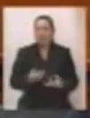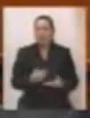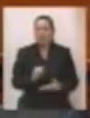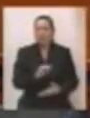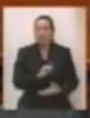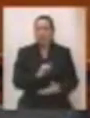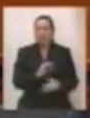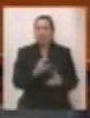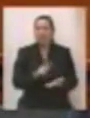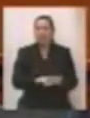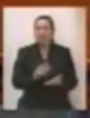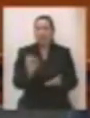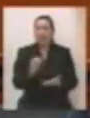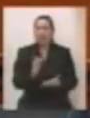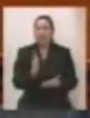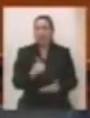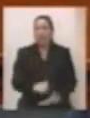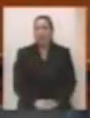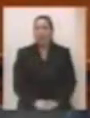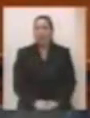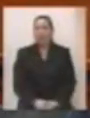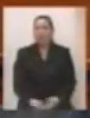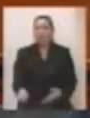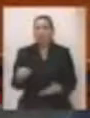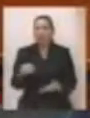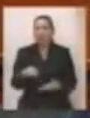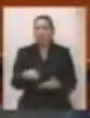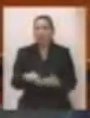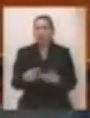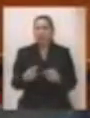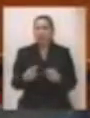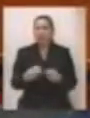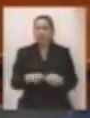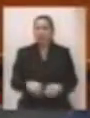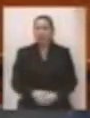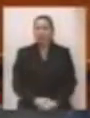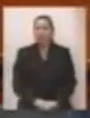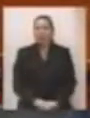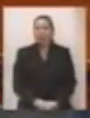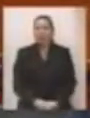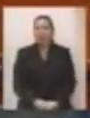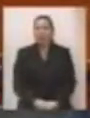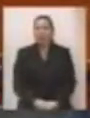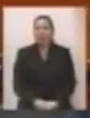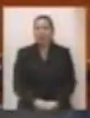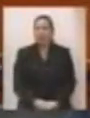presupuesto institucional aprobado y sin demandar recursos adicionales al Tesoro Público. Muchas gracias, señor presidente.